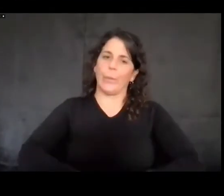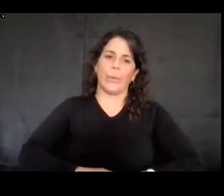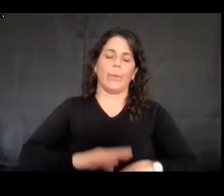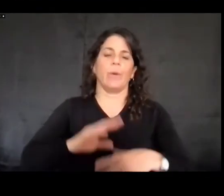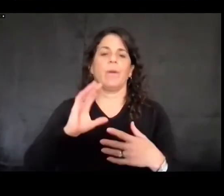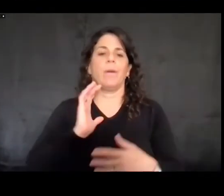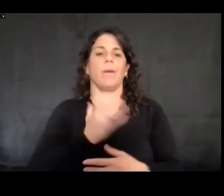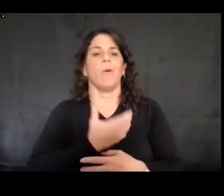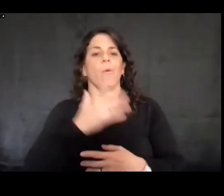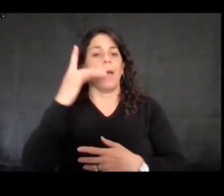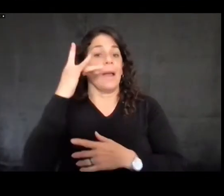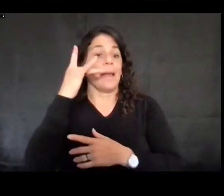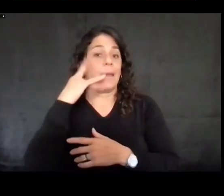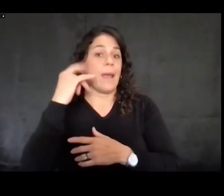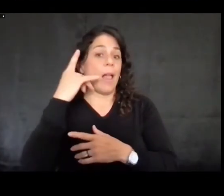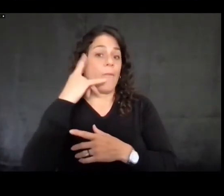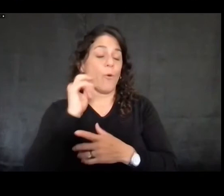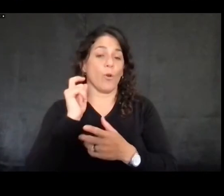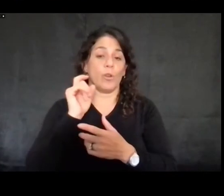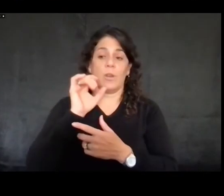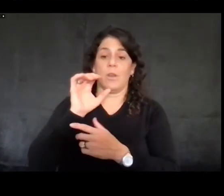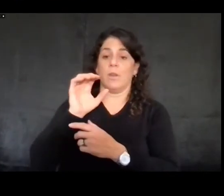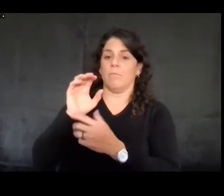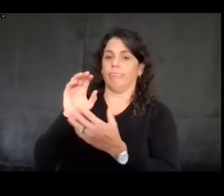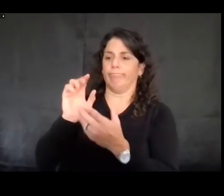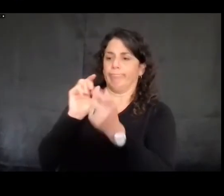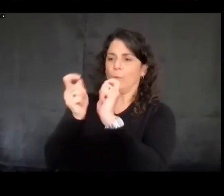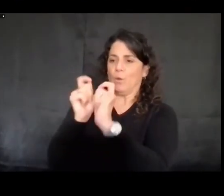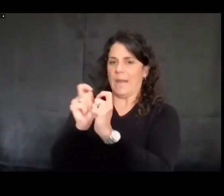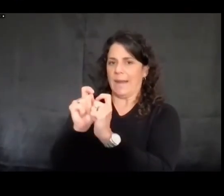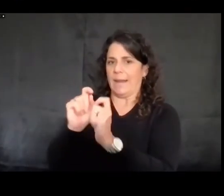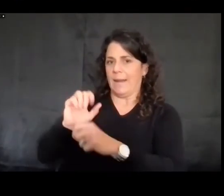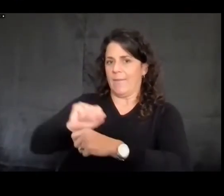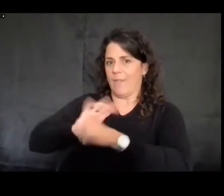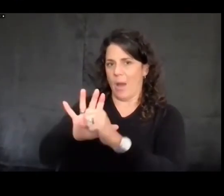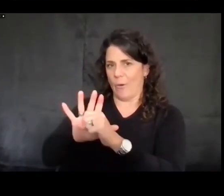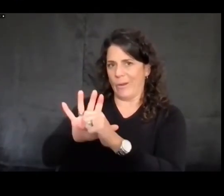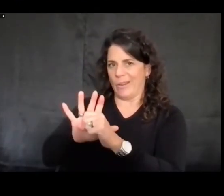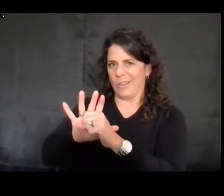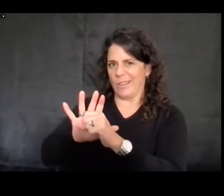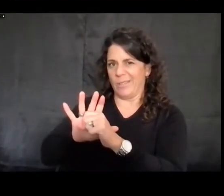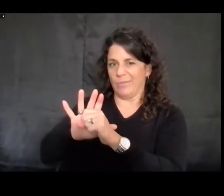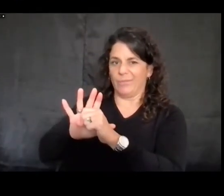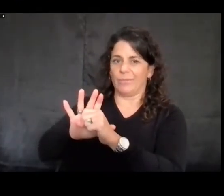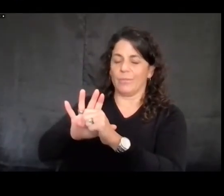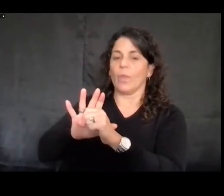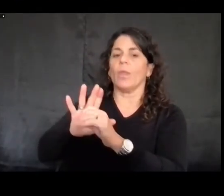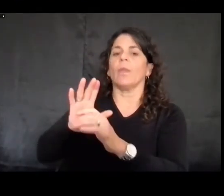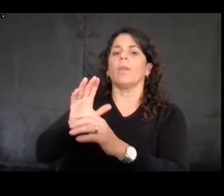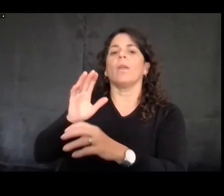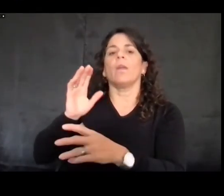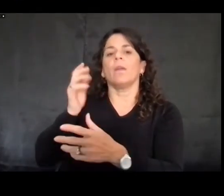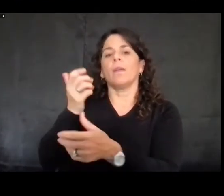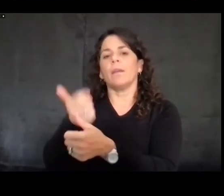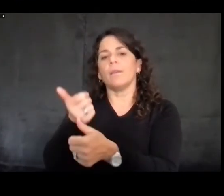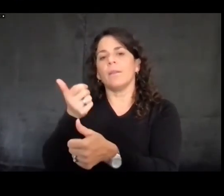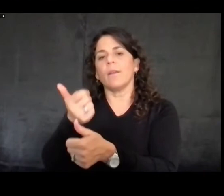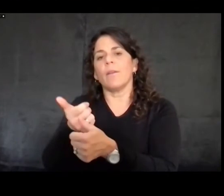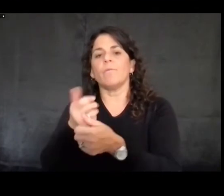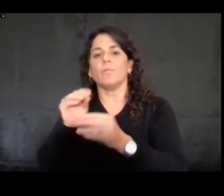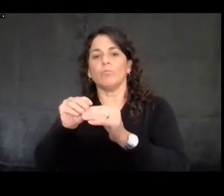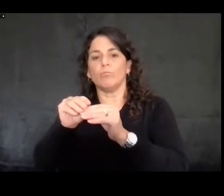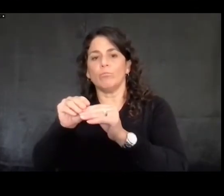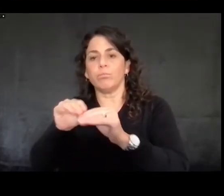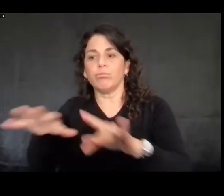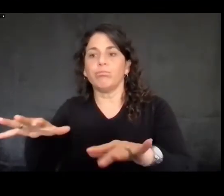la versión de california que es una variante mutado aparentemente es casi